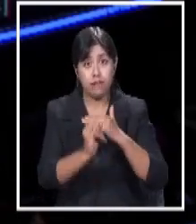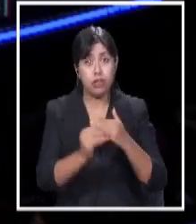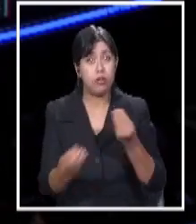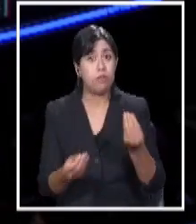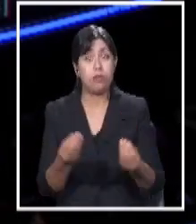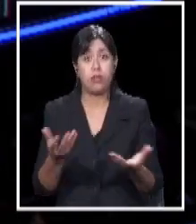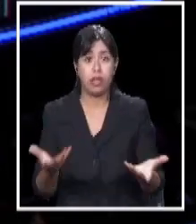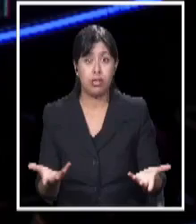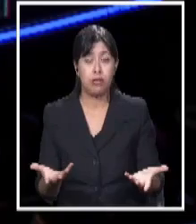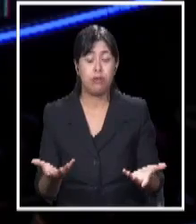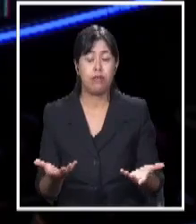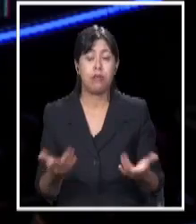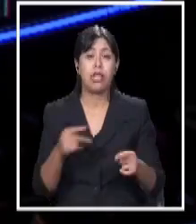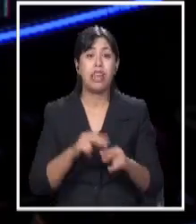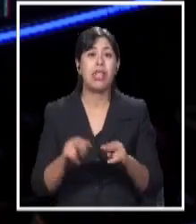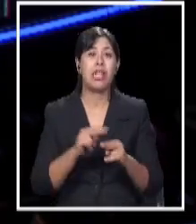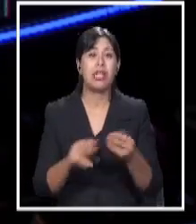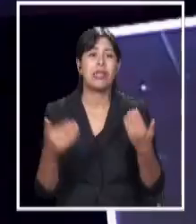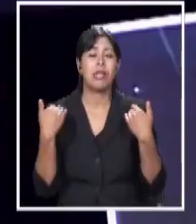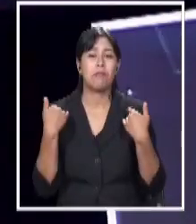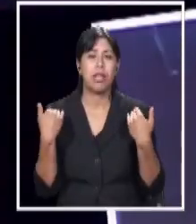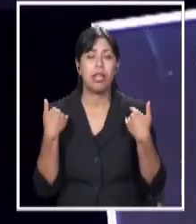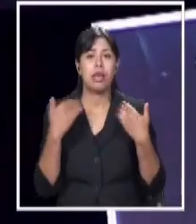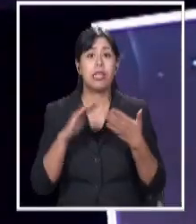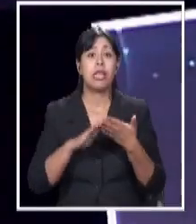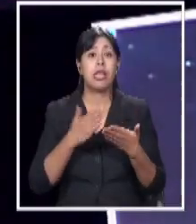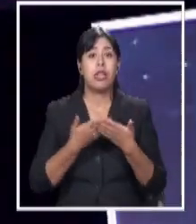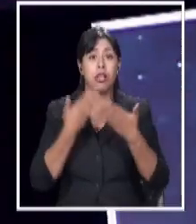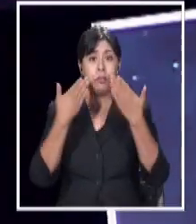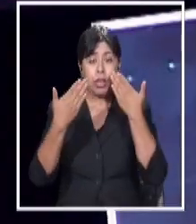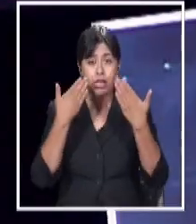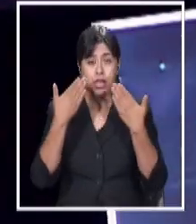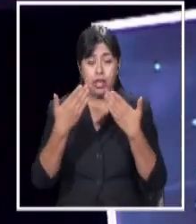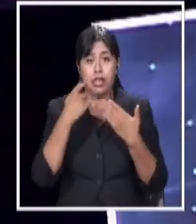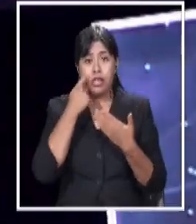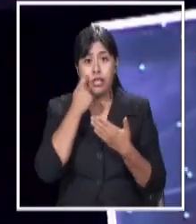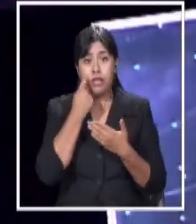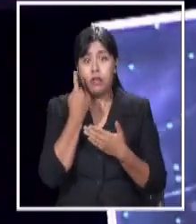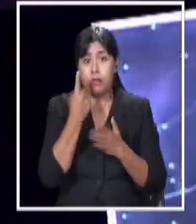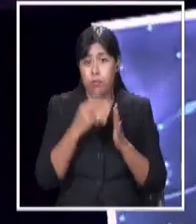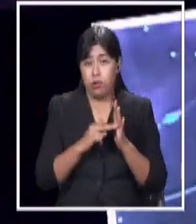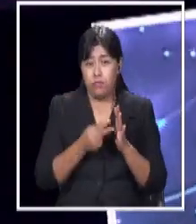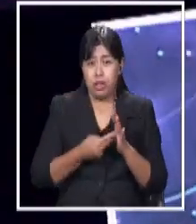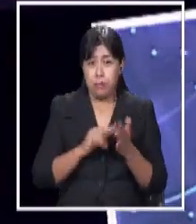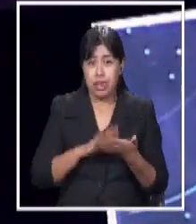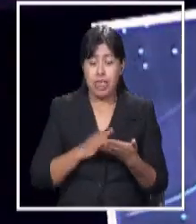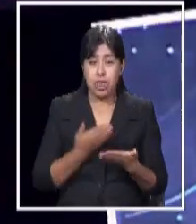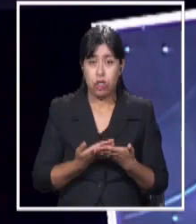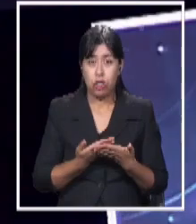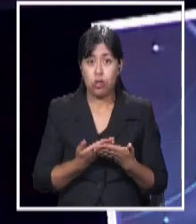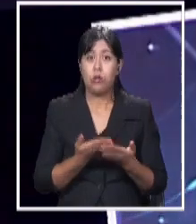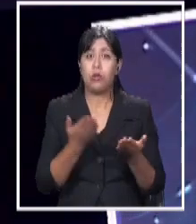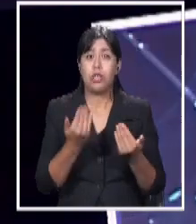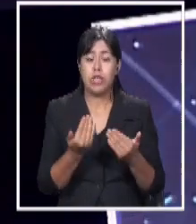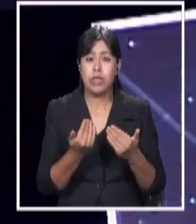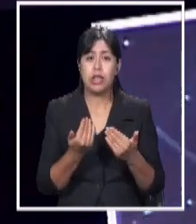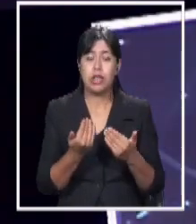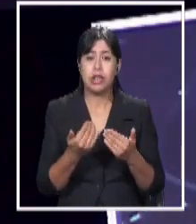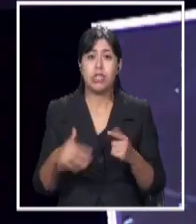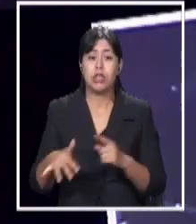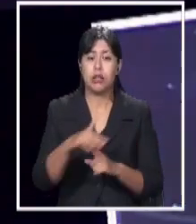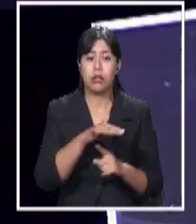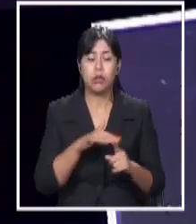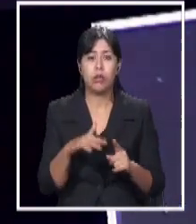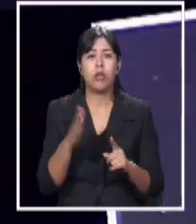esto hace en la práctica que la salud mental no sea solamente un problema de salud que requiere del intersector.